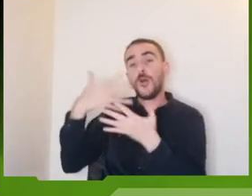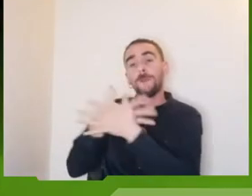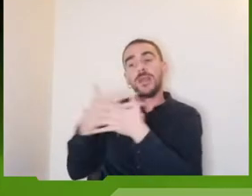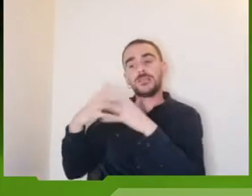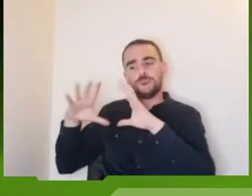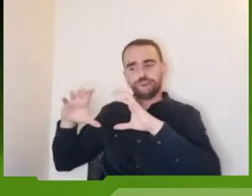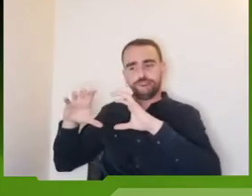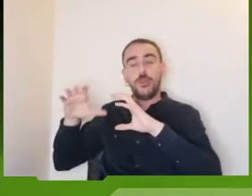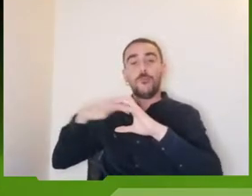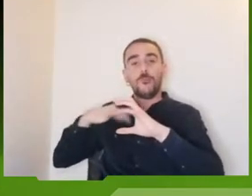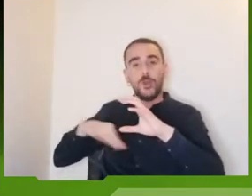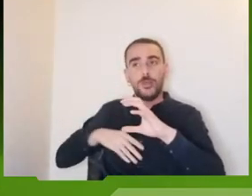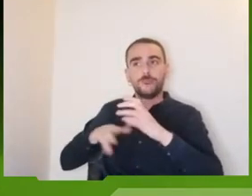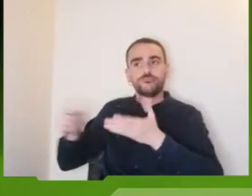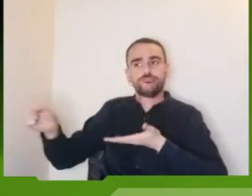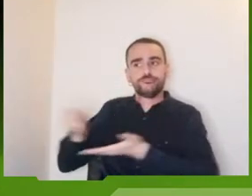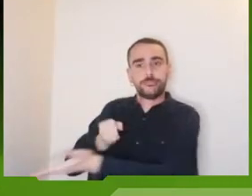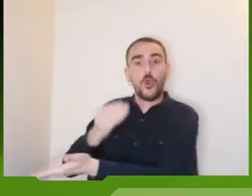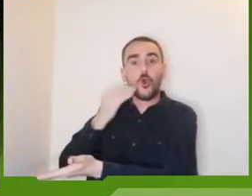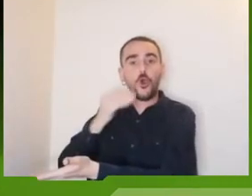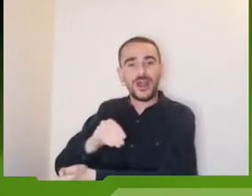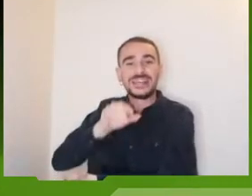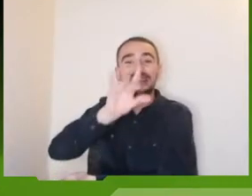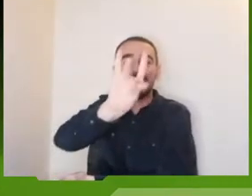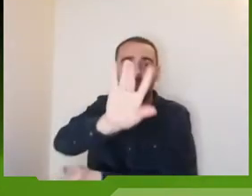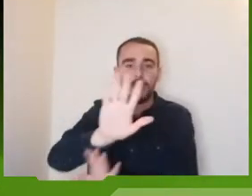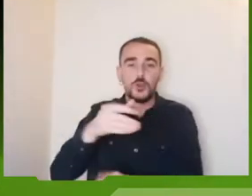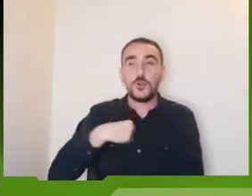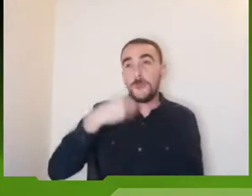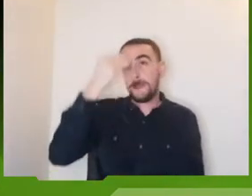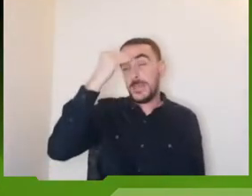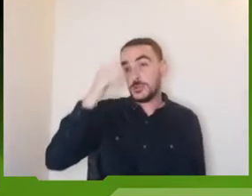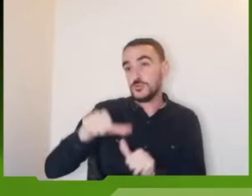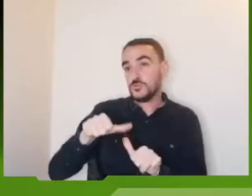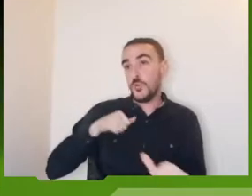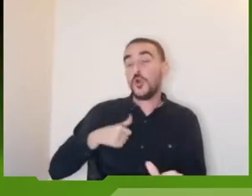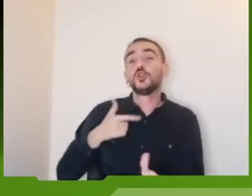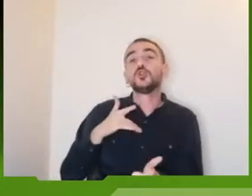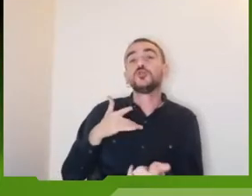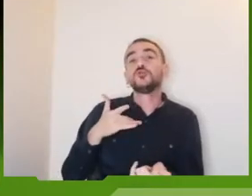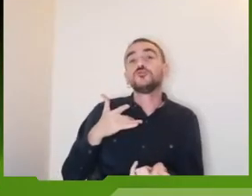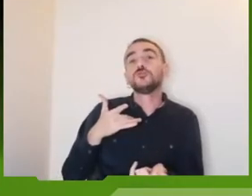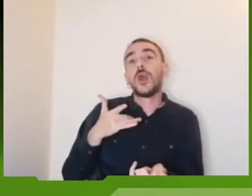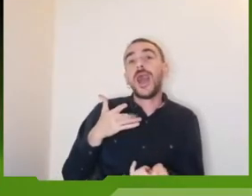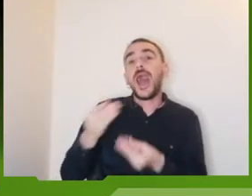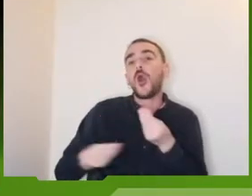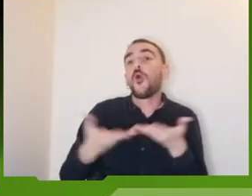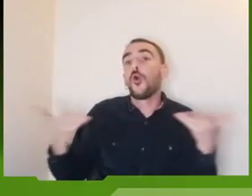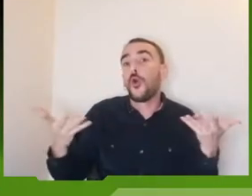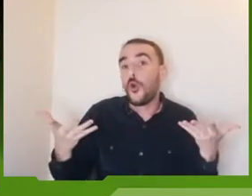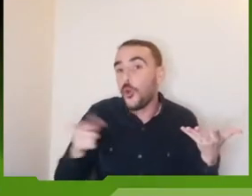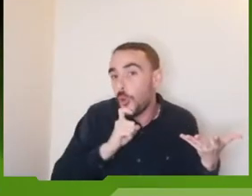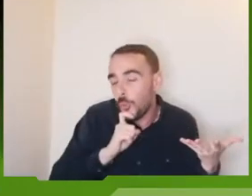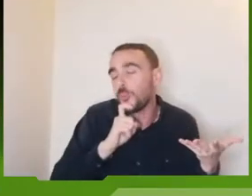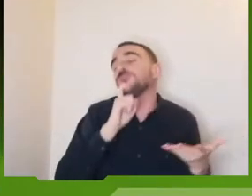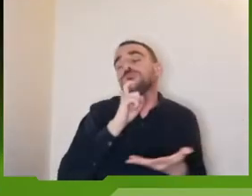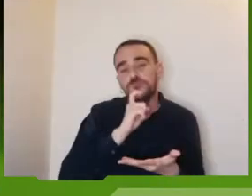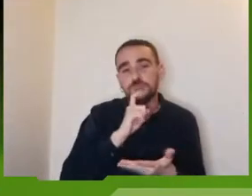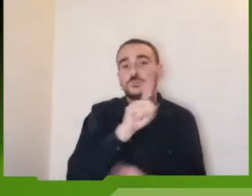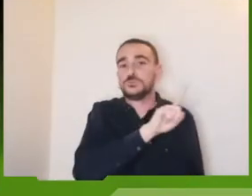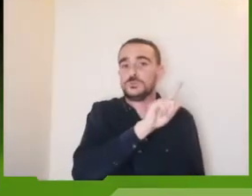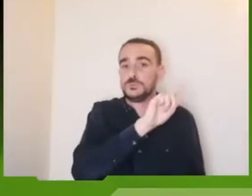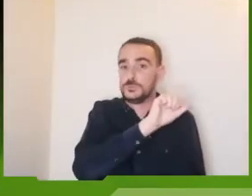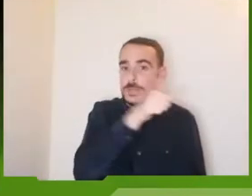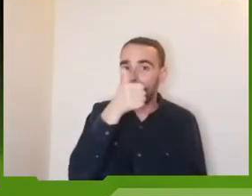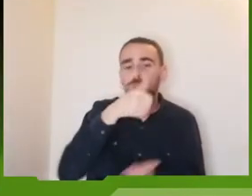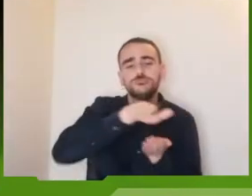mi experiencia es habiendo dado la forma ya y es excelente, o sea que recomiendo que se